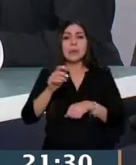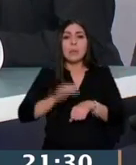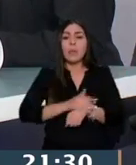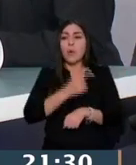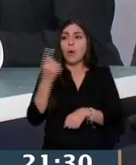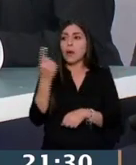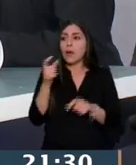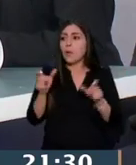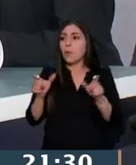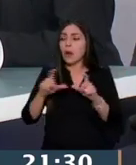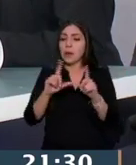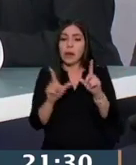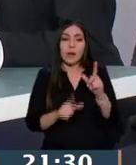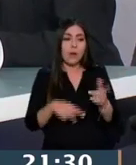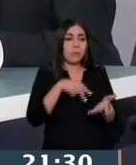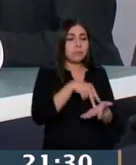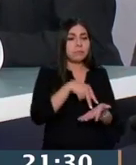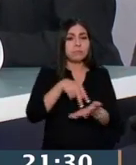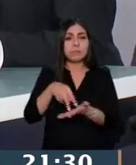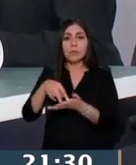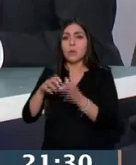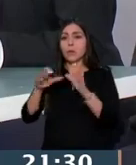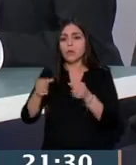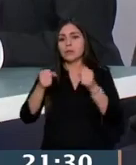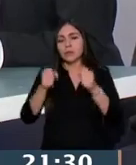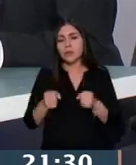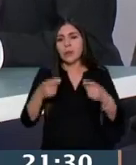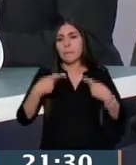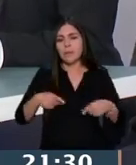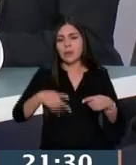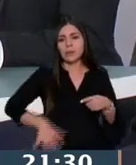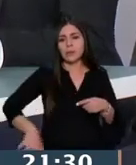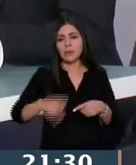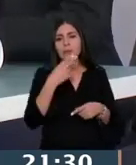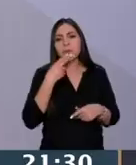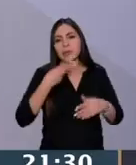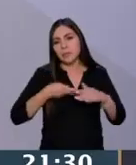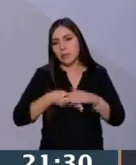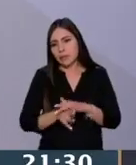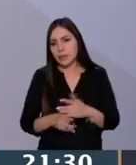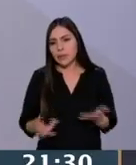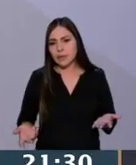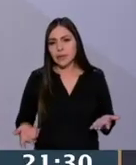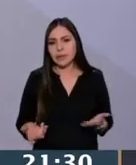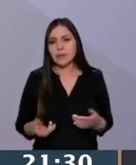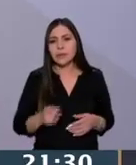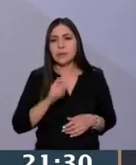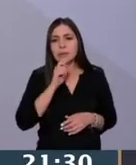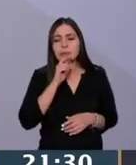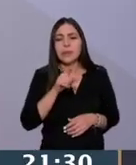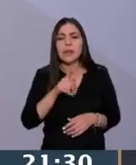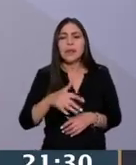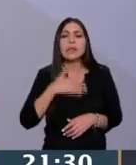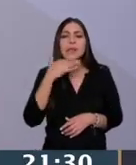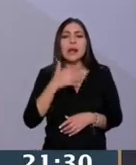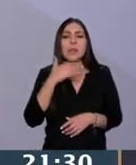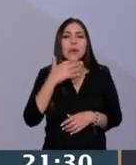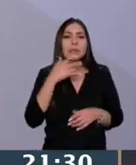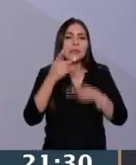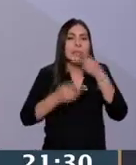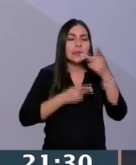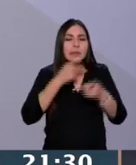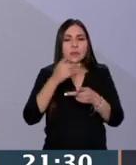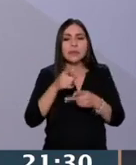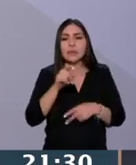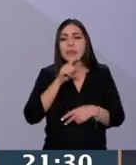quienes utilizamos el metro. En ese sentido, están cubriendo o cerrando el círculo de la narrativa y todavía de manera tramposa, porque hacen